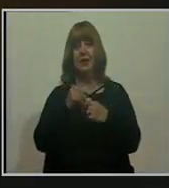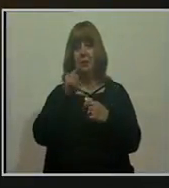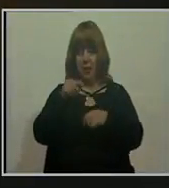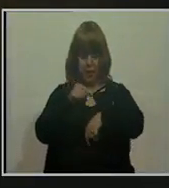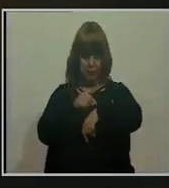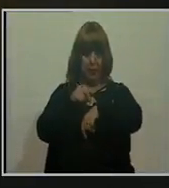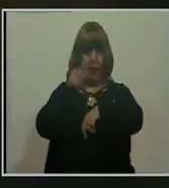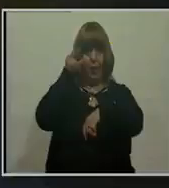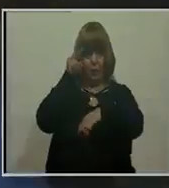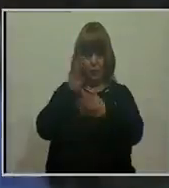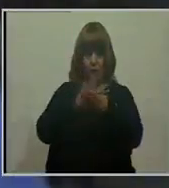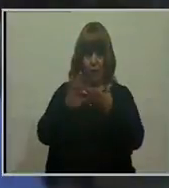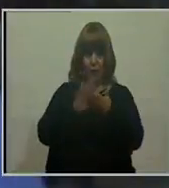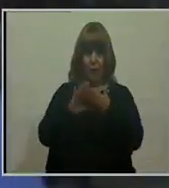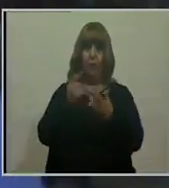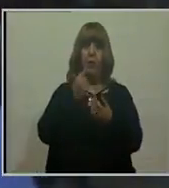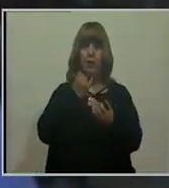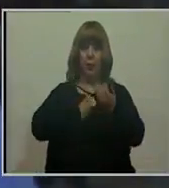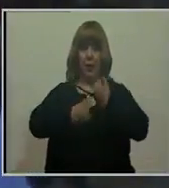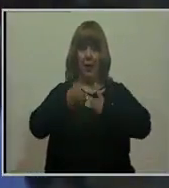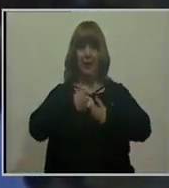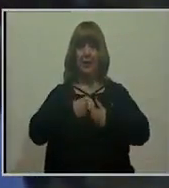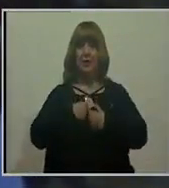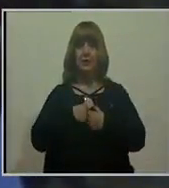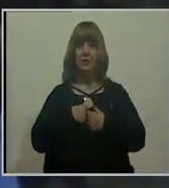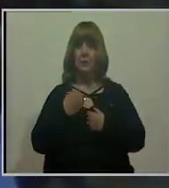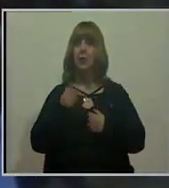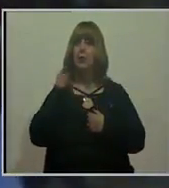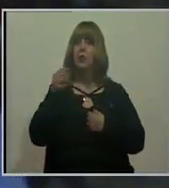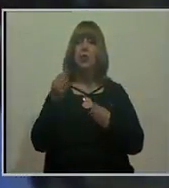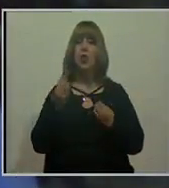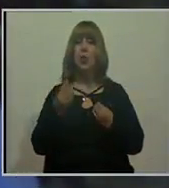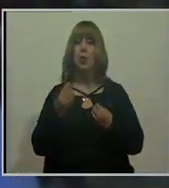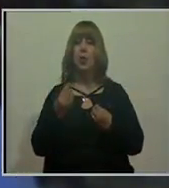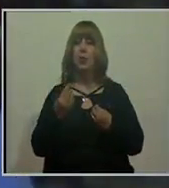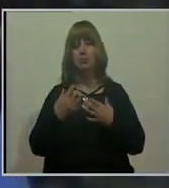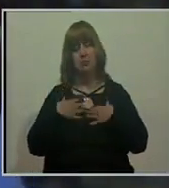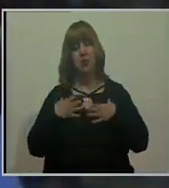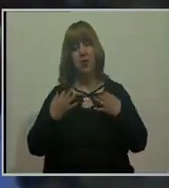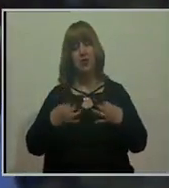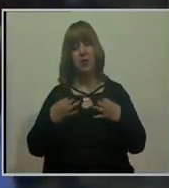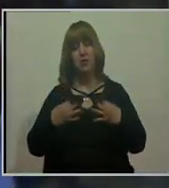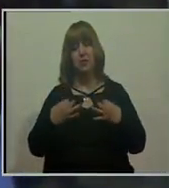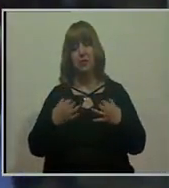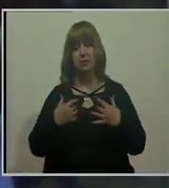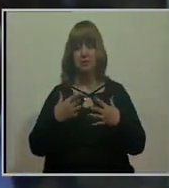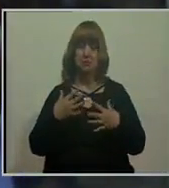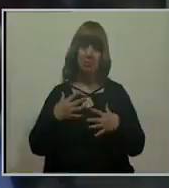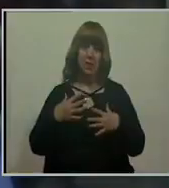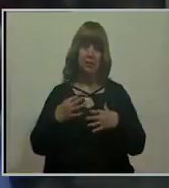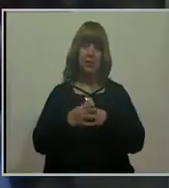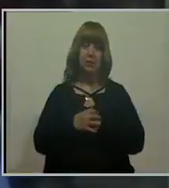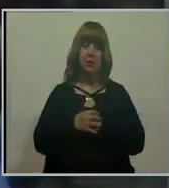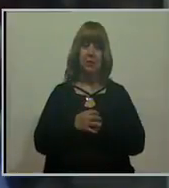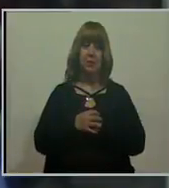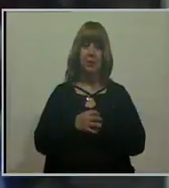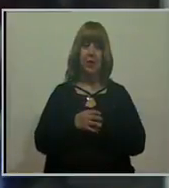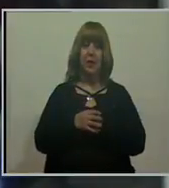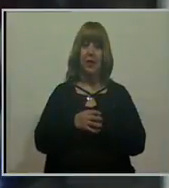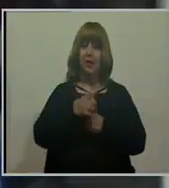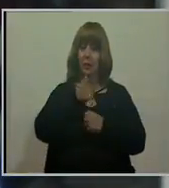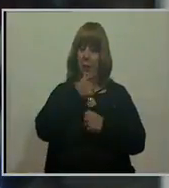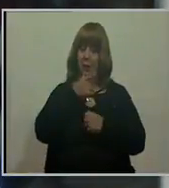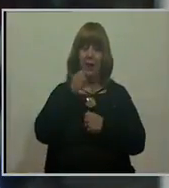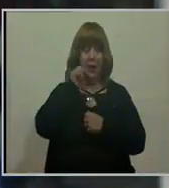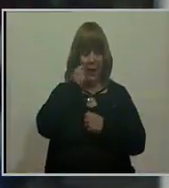8 hablamos de nuevo, ¿le parece? ¿Cómo está usted? Bien, perfecto, mejor me perjudica, dice Moria. Opa. Me parece